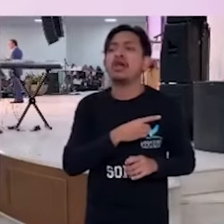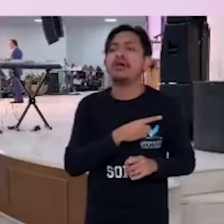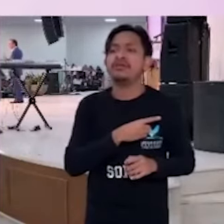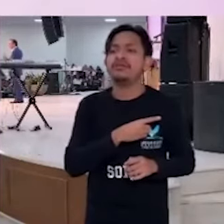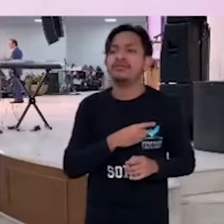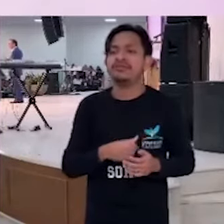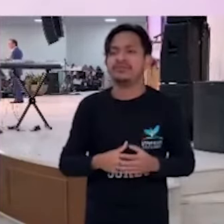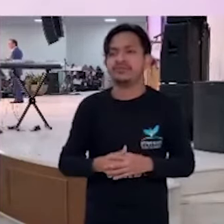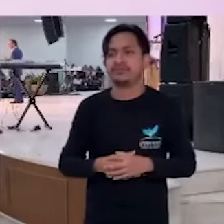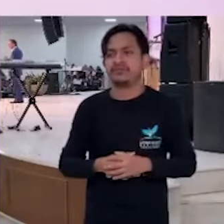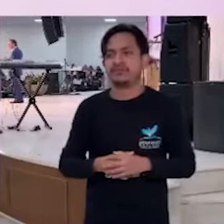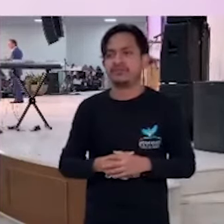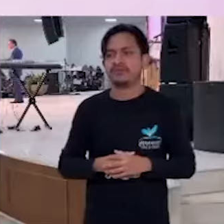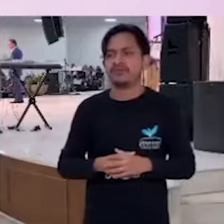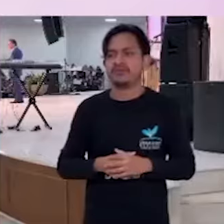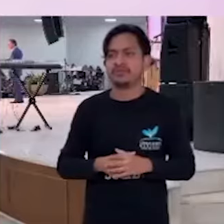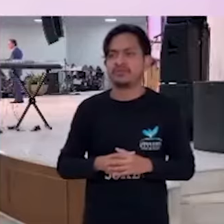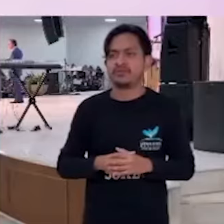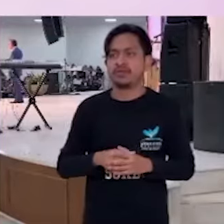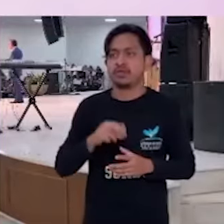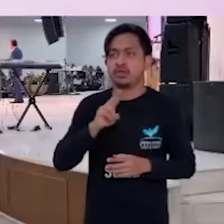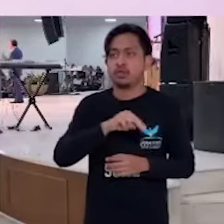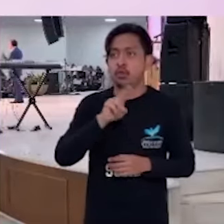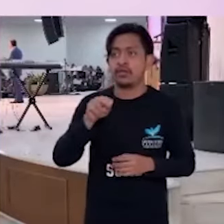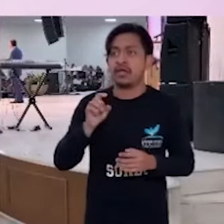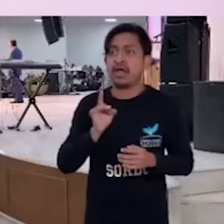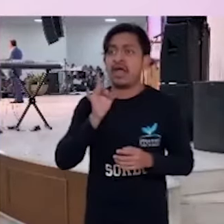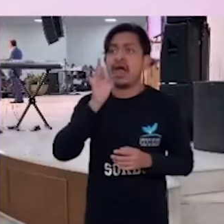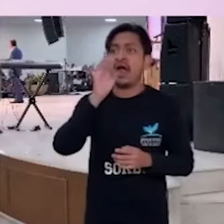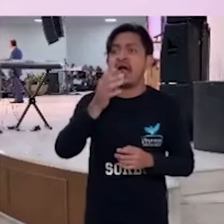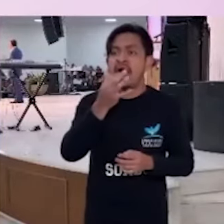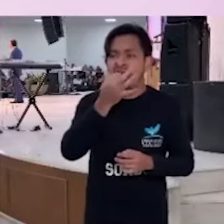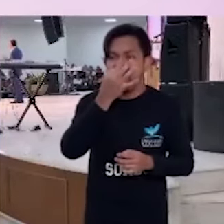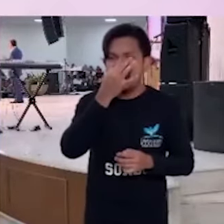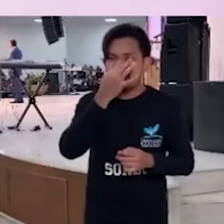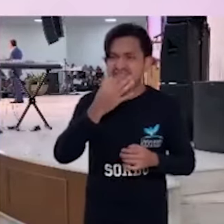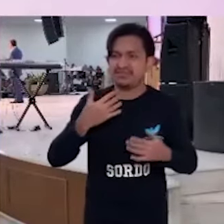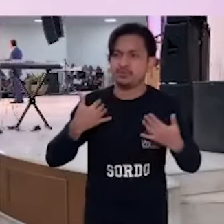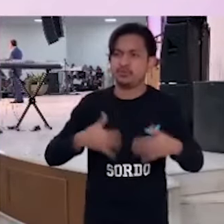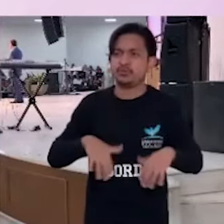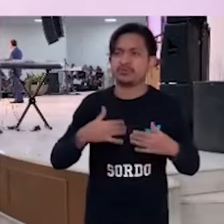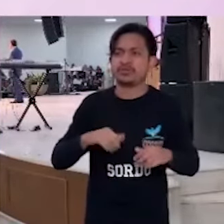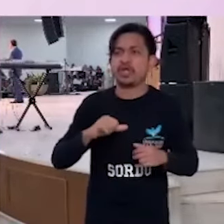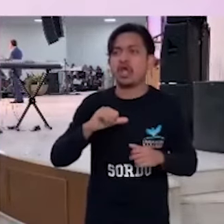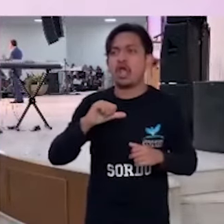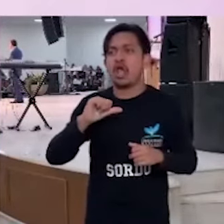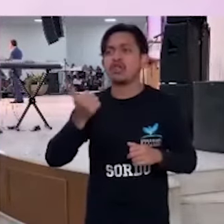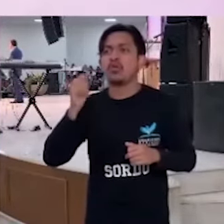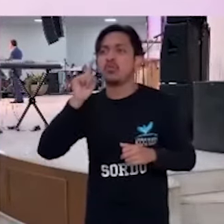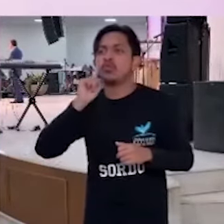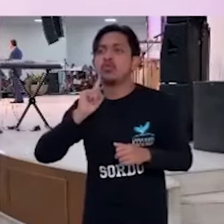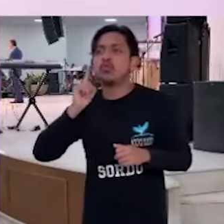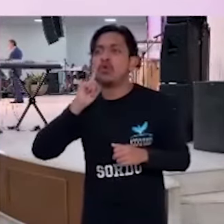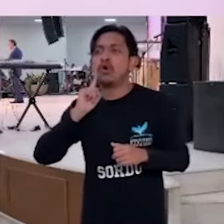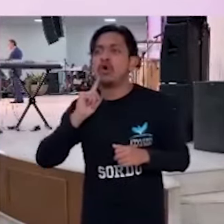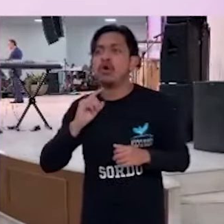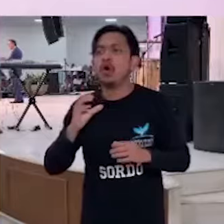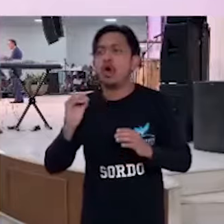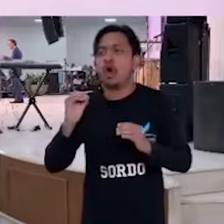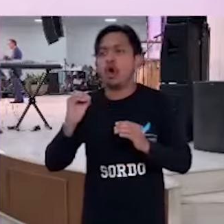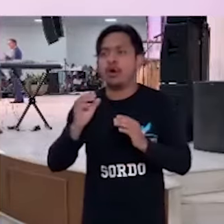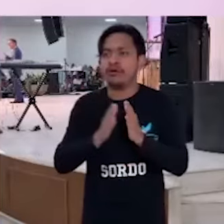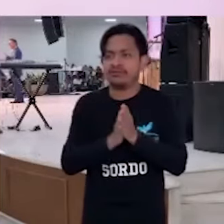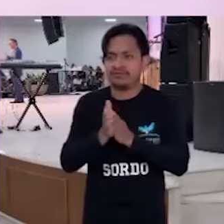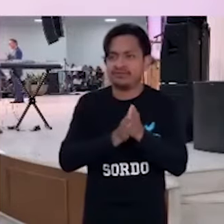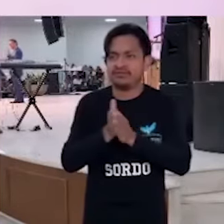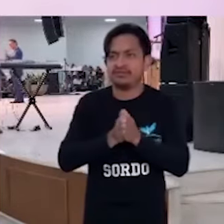debes mandarle flores a una mujer que no sea tu esposa. Nunca debes regalarle chocolate Ferrero o Tinlarín a ninguna